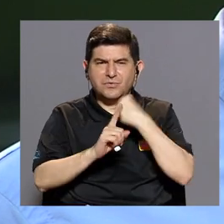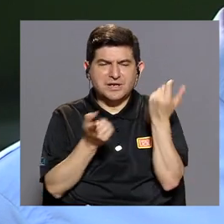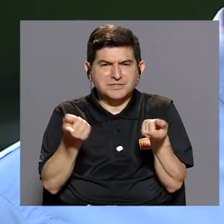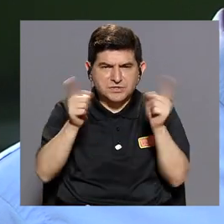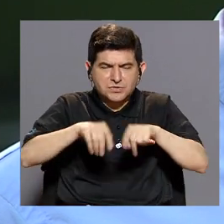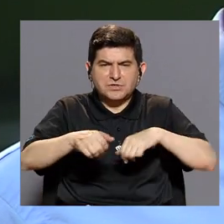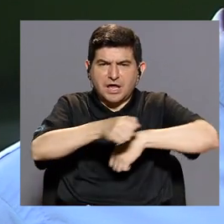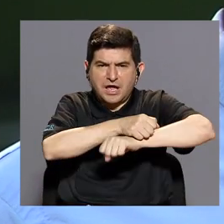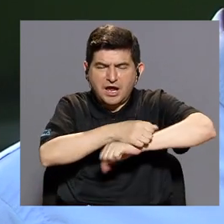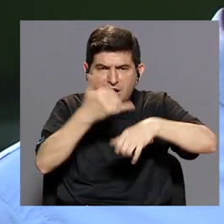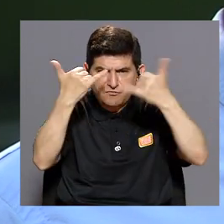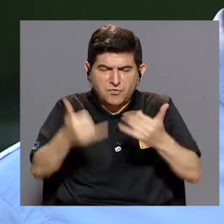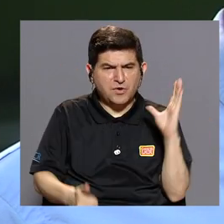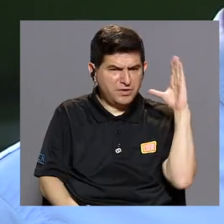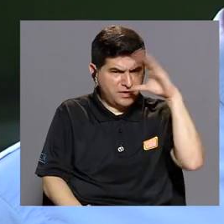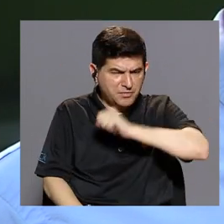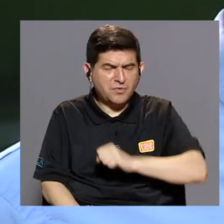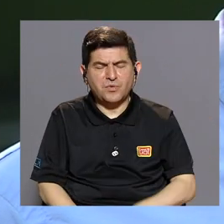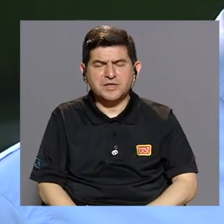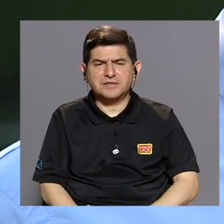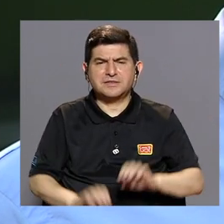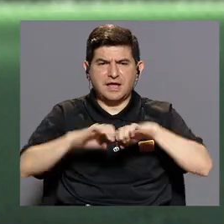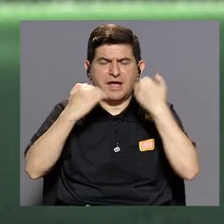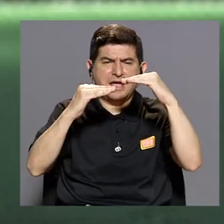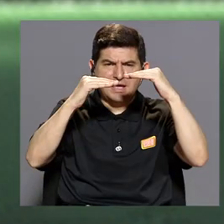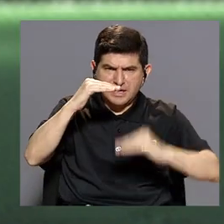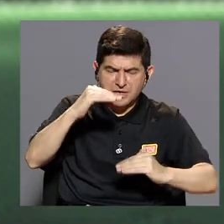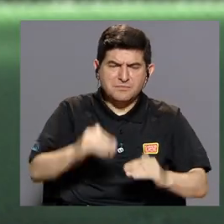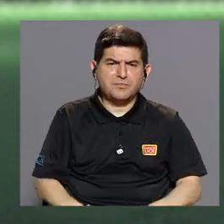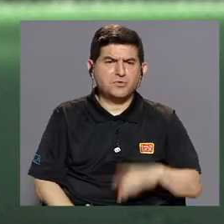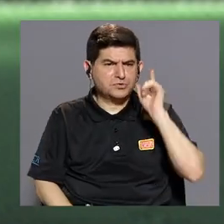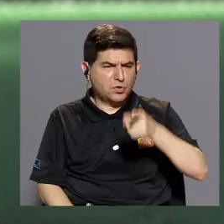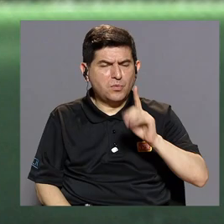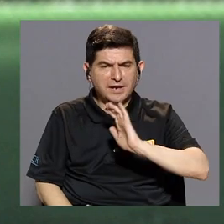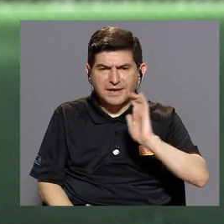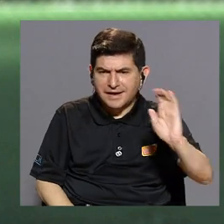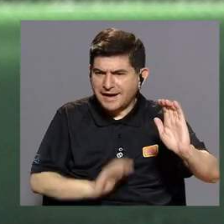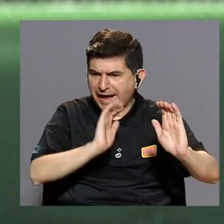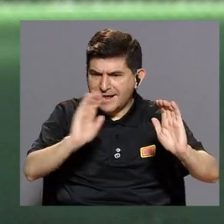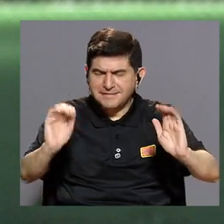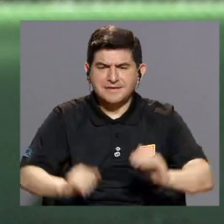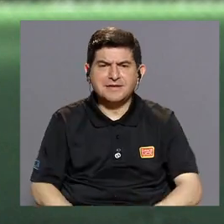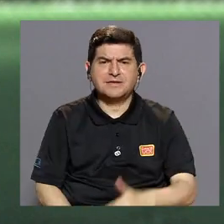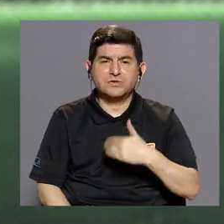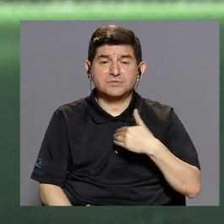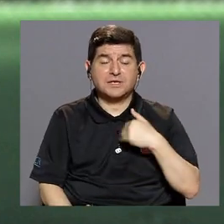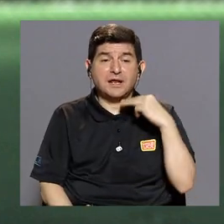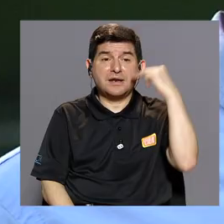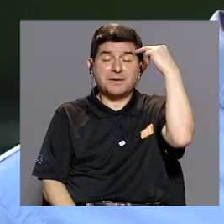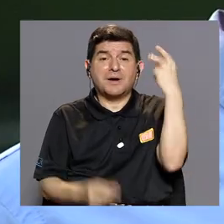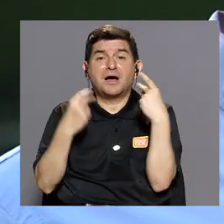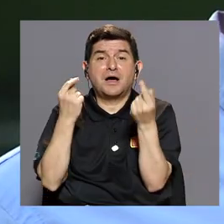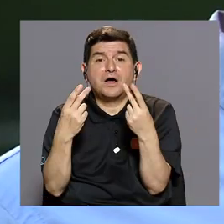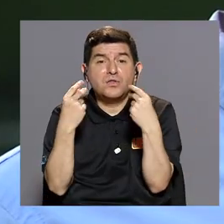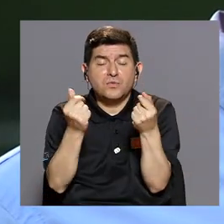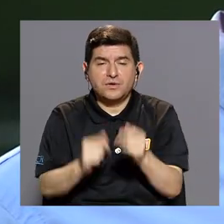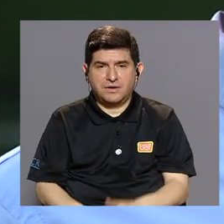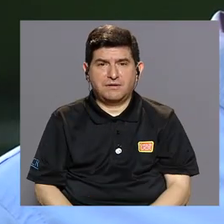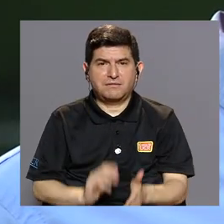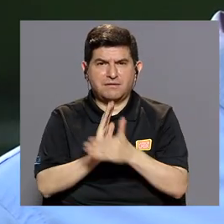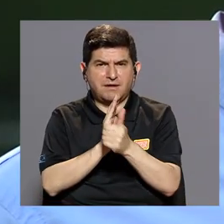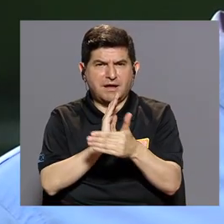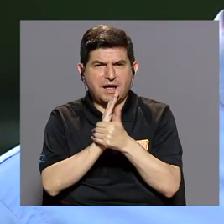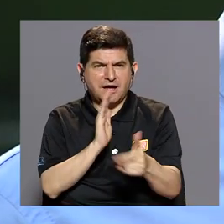que se está dando mucho en el fútbol ahora, y lo he notado mucho en ligas menores, y es como que obligan mucho a los niños de que tengan que madurar rápido. El